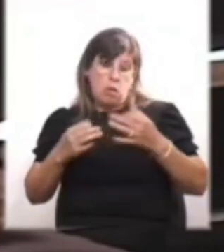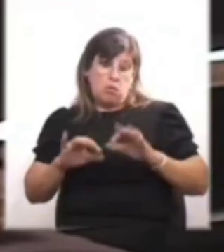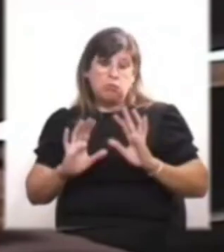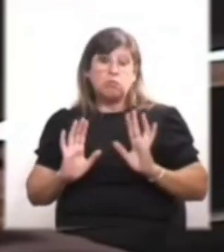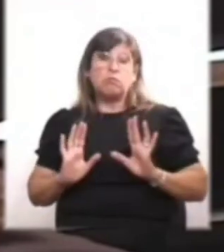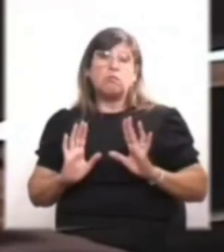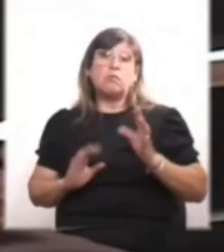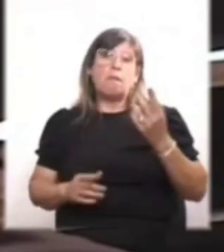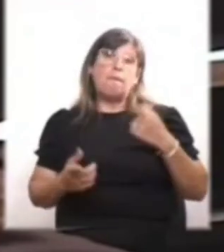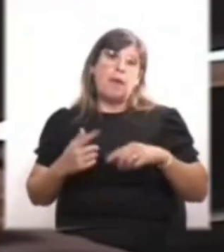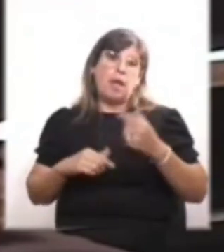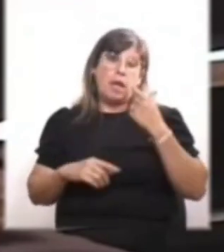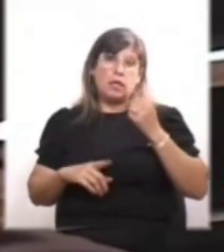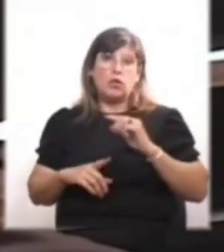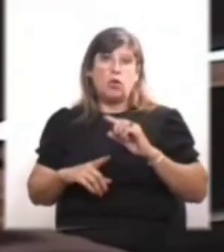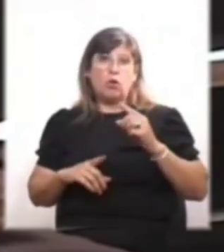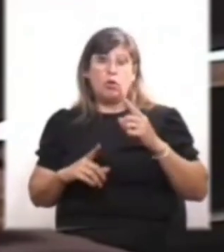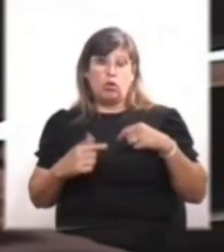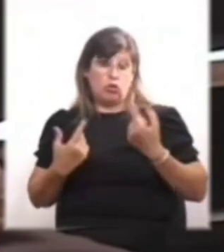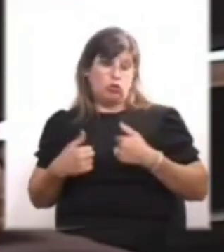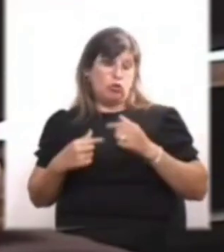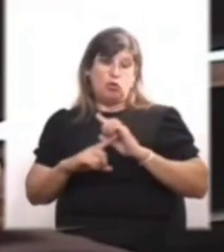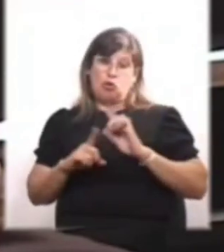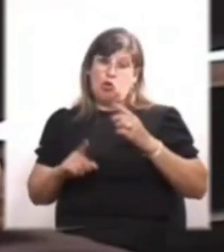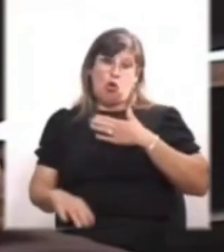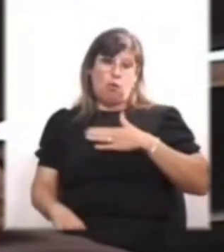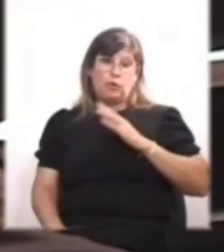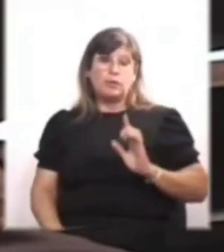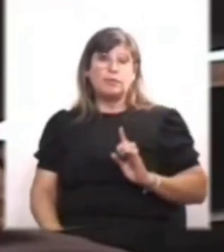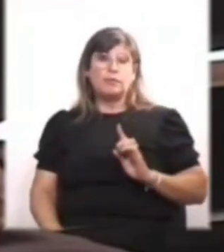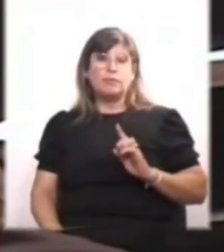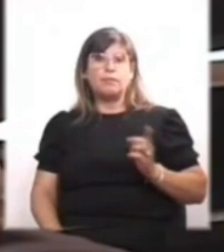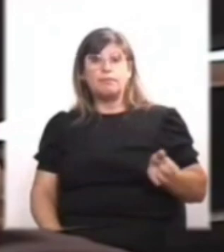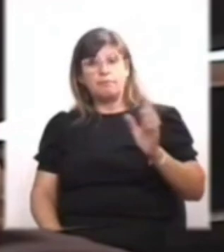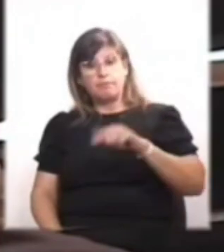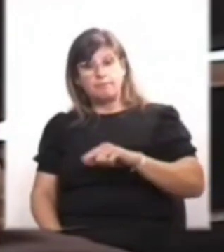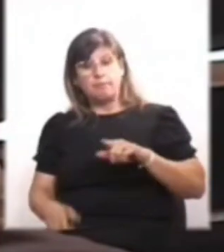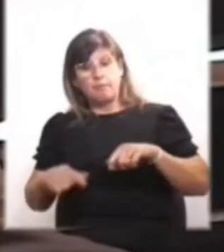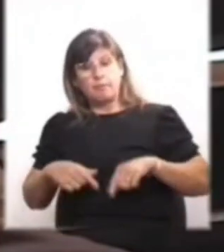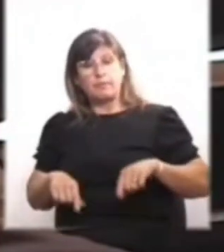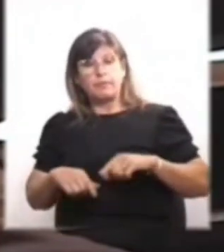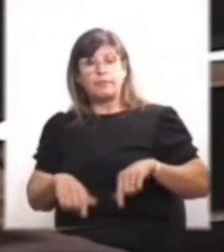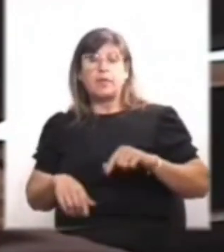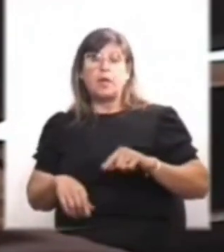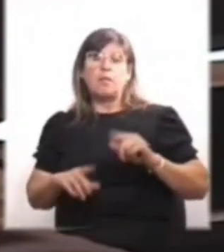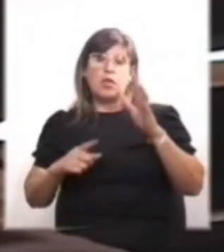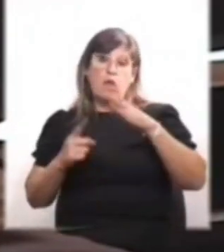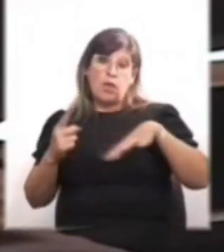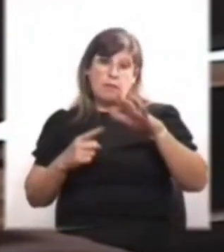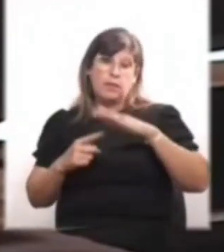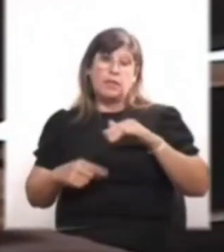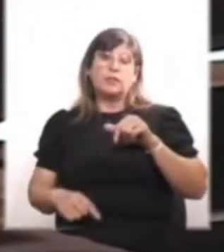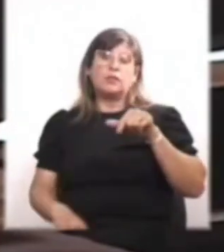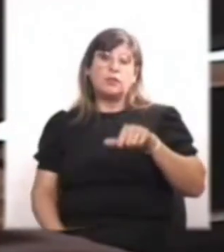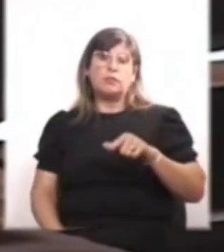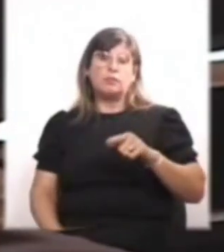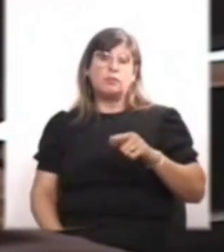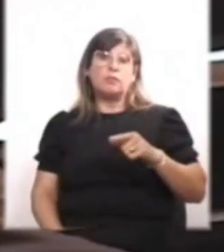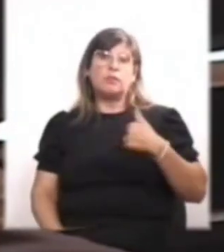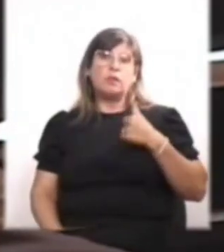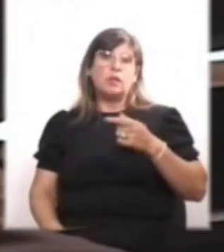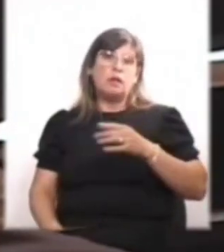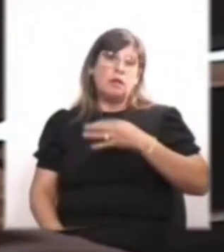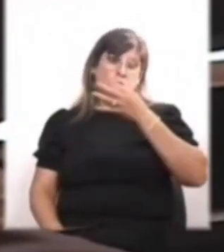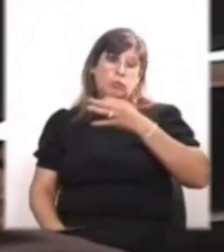legítima, aunque nosotros claramente no la compartimos. Por su parte, el ministro de Ambiente, el contador Roberto Bouvier, realizó una